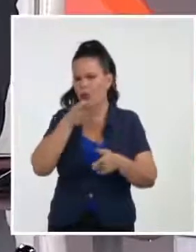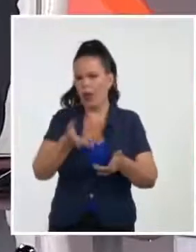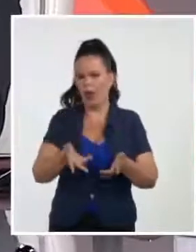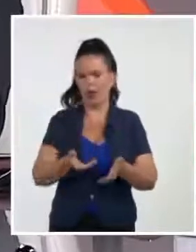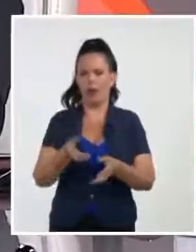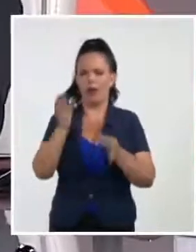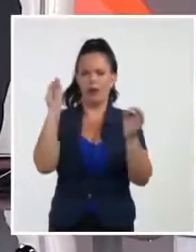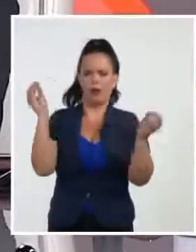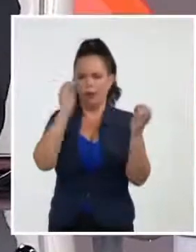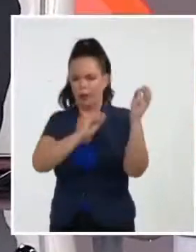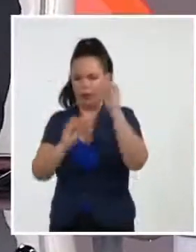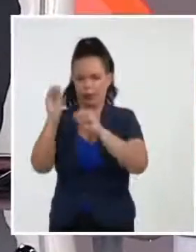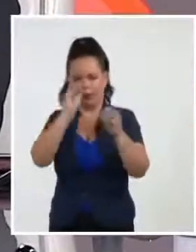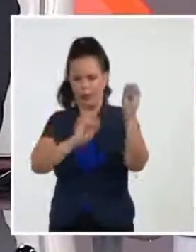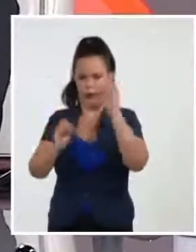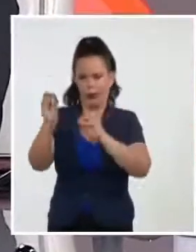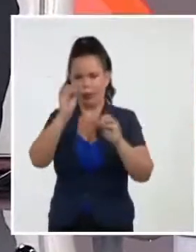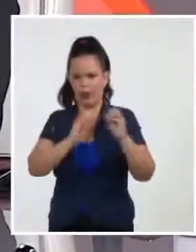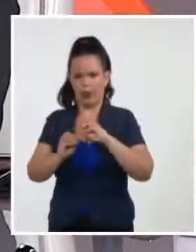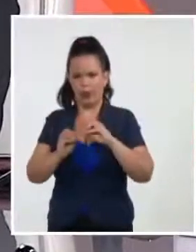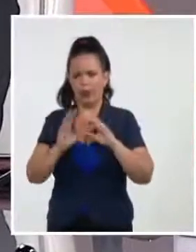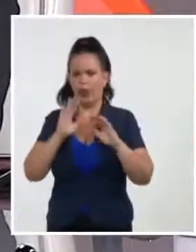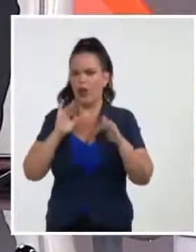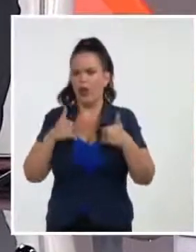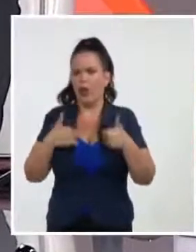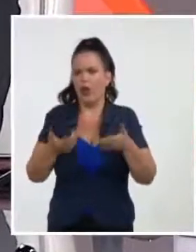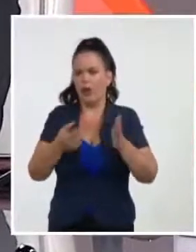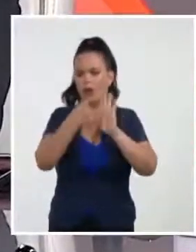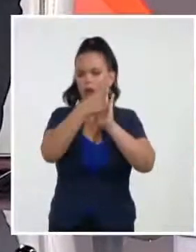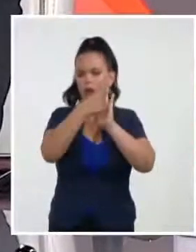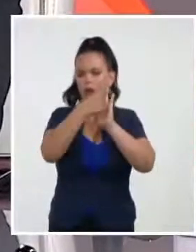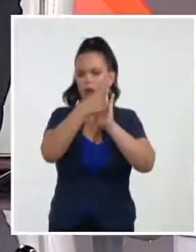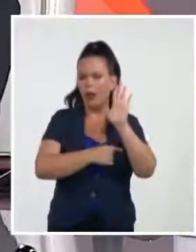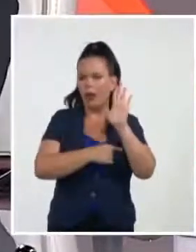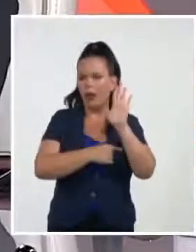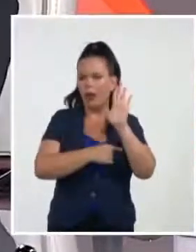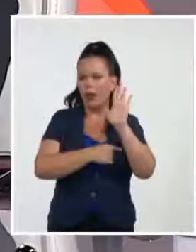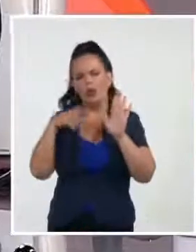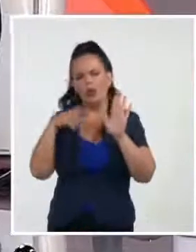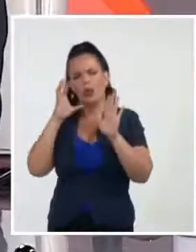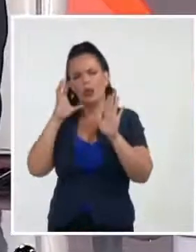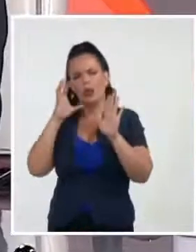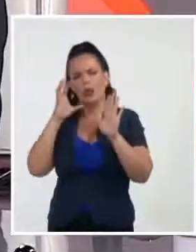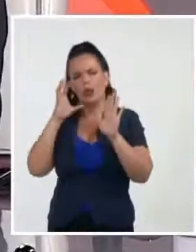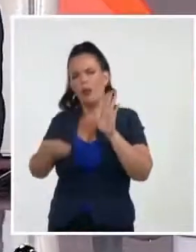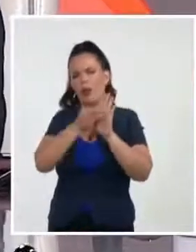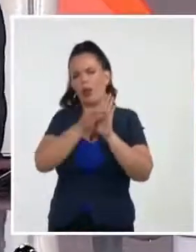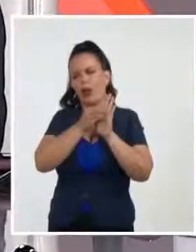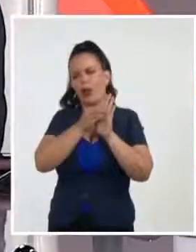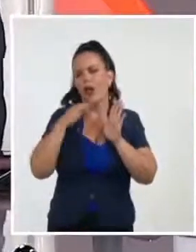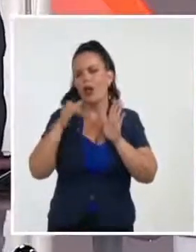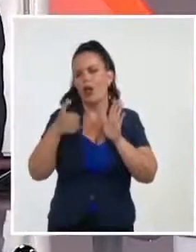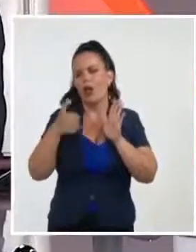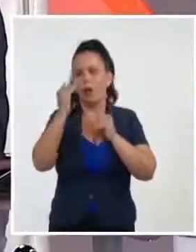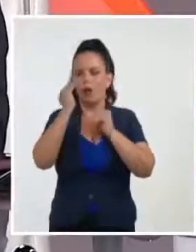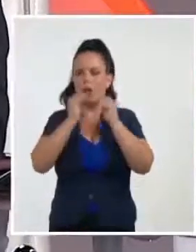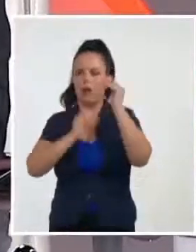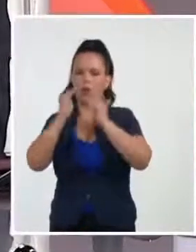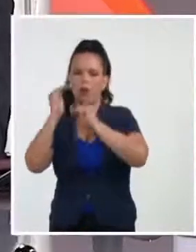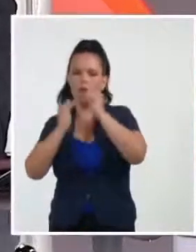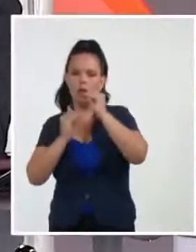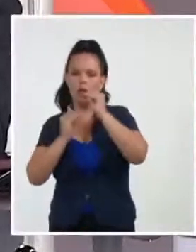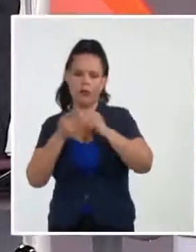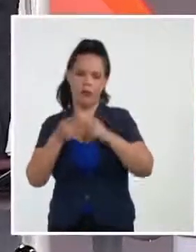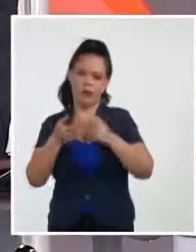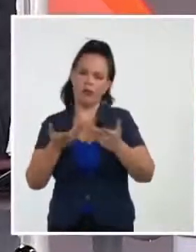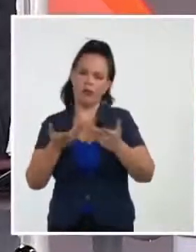de la pandemia, cuáles son los elementos que se toman en cuenta para esos modelos y cómo se están comportando en este minuto esas variables. Es decir, qué